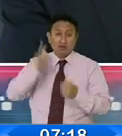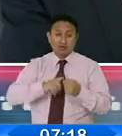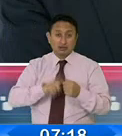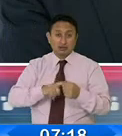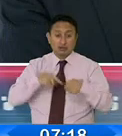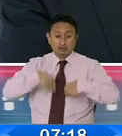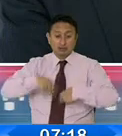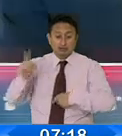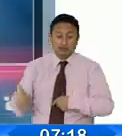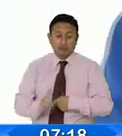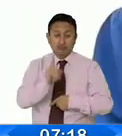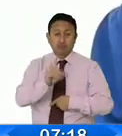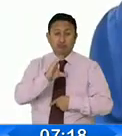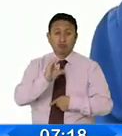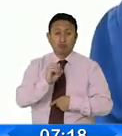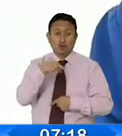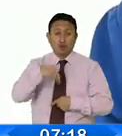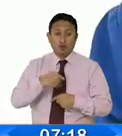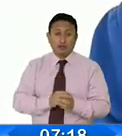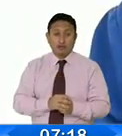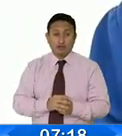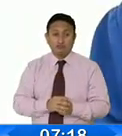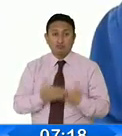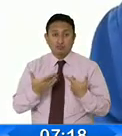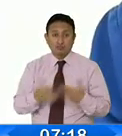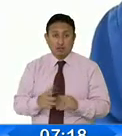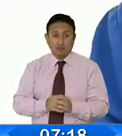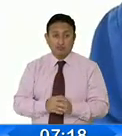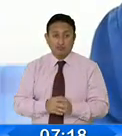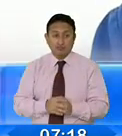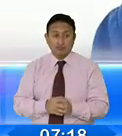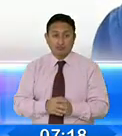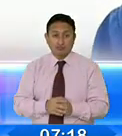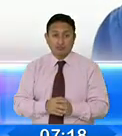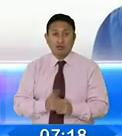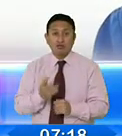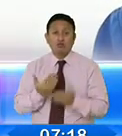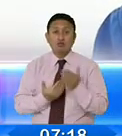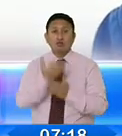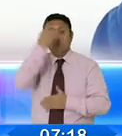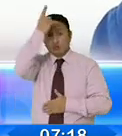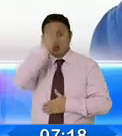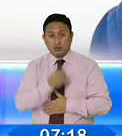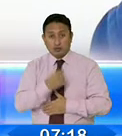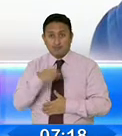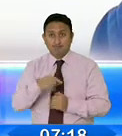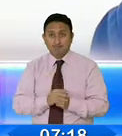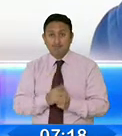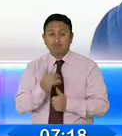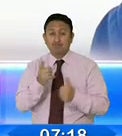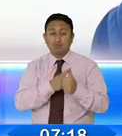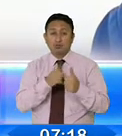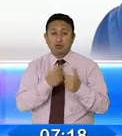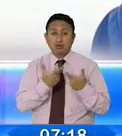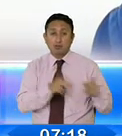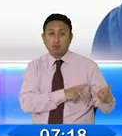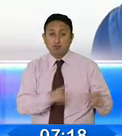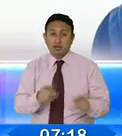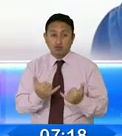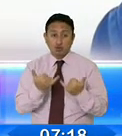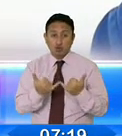COE Metropolitano, se llegó a las siguientes resoluciones. El plan Hoy No